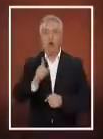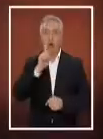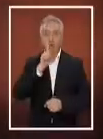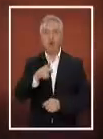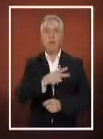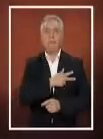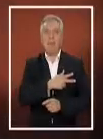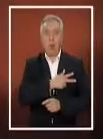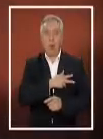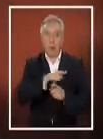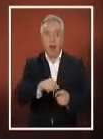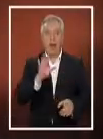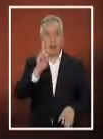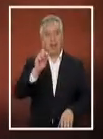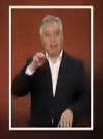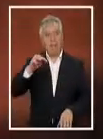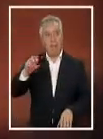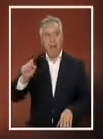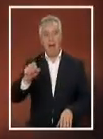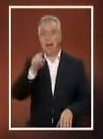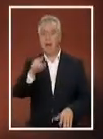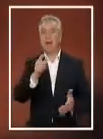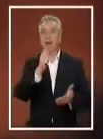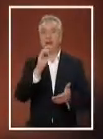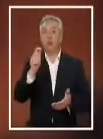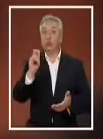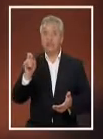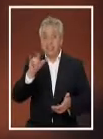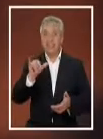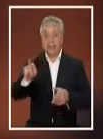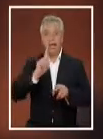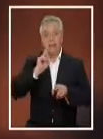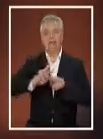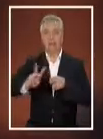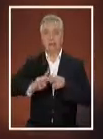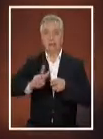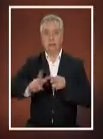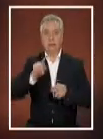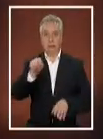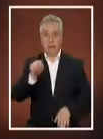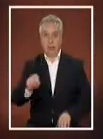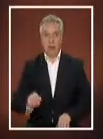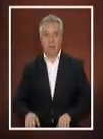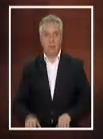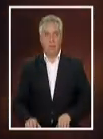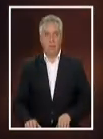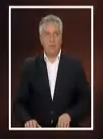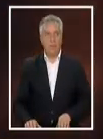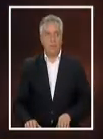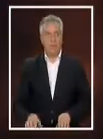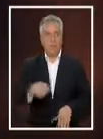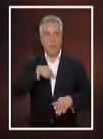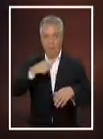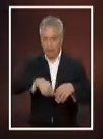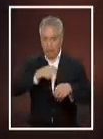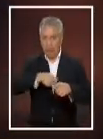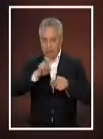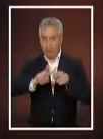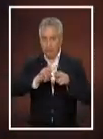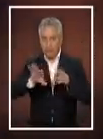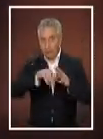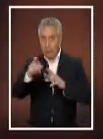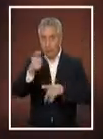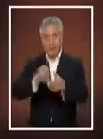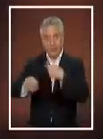marihuana, pero MDMA y Tusi era lo que cocinaba. Pasaste, sentiste el buque, cuando yo estoy cocinando lo saco para afuera, lo tuyo deja